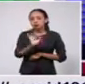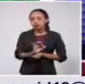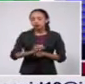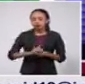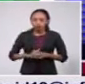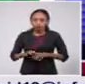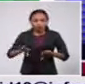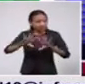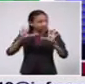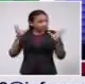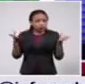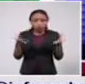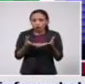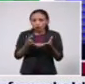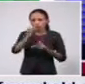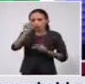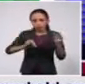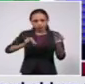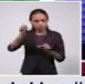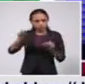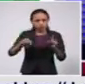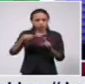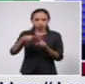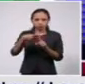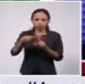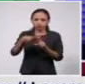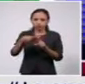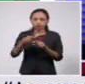todos los casos que se han diagnosticado.